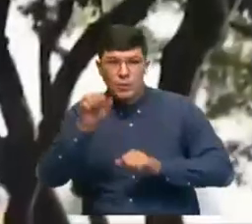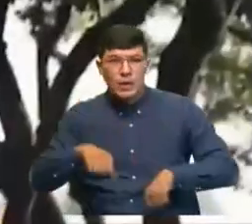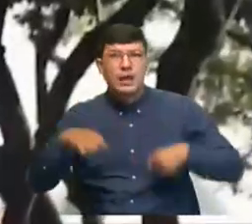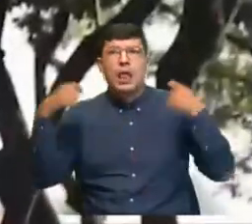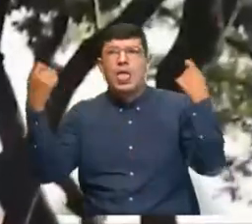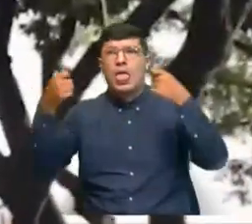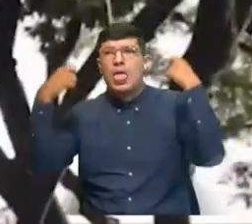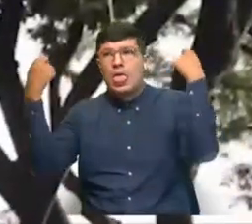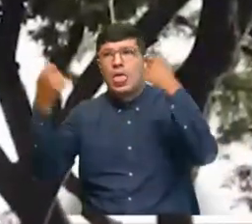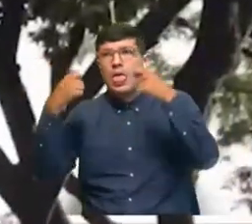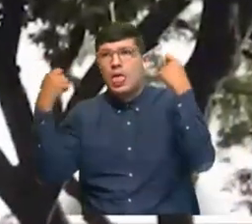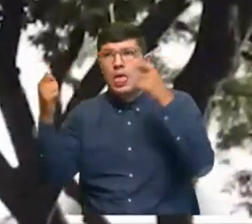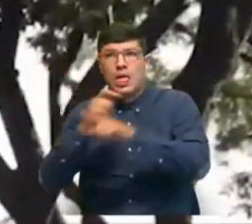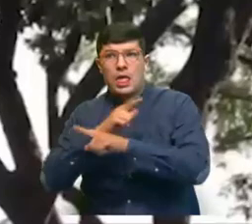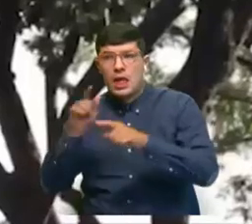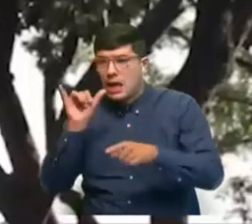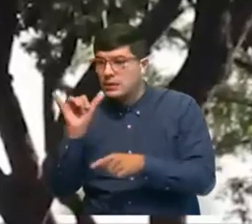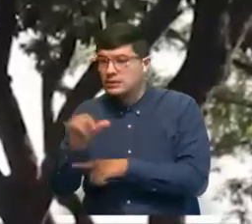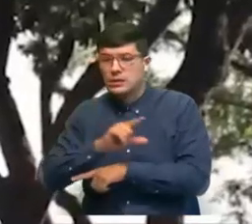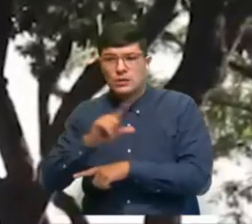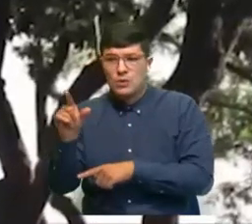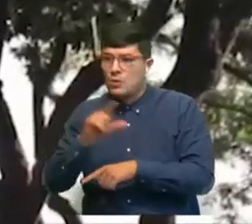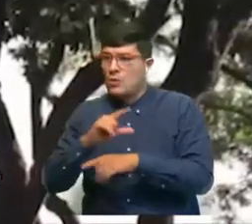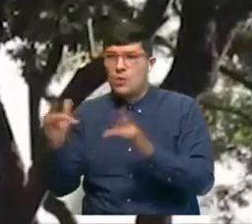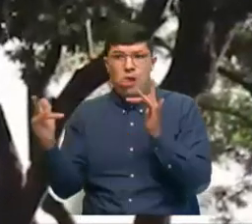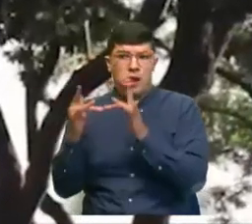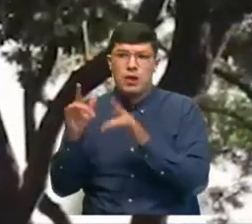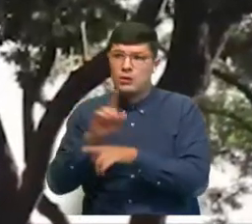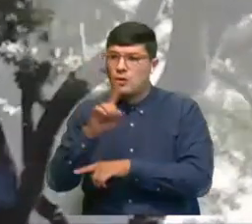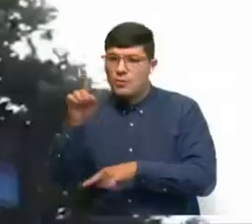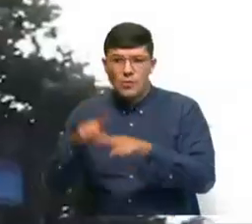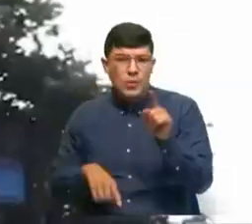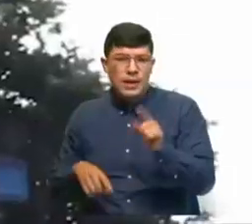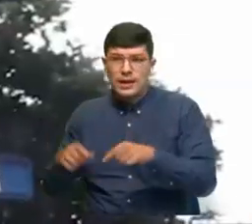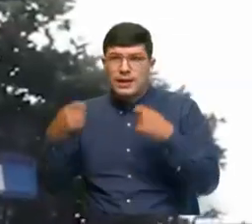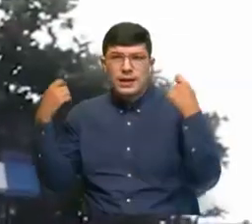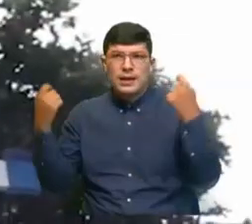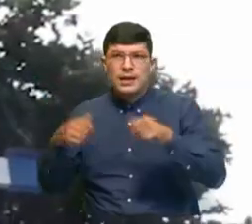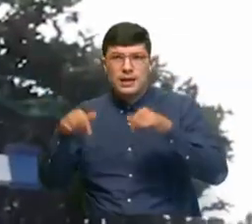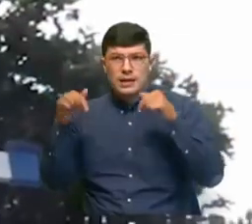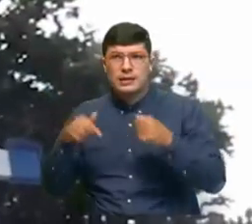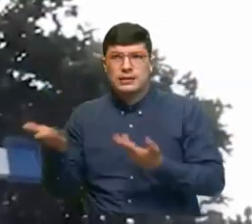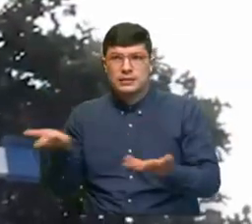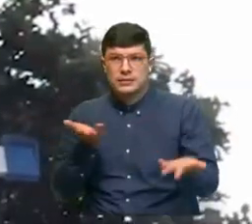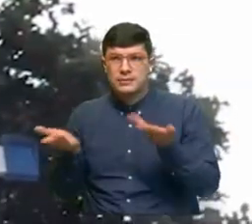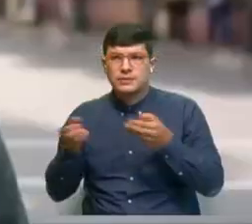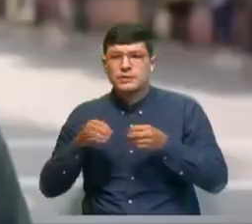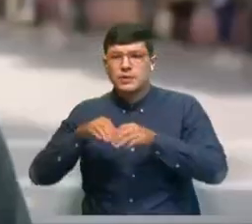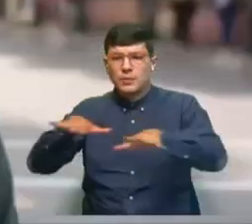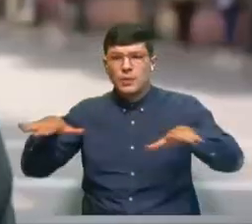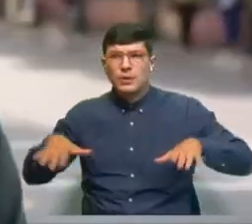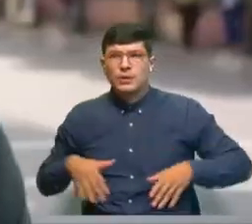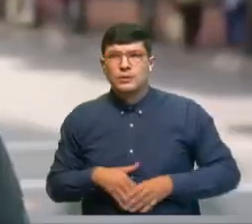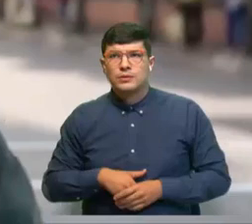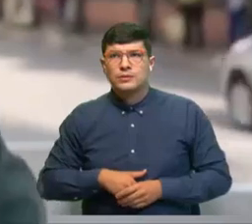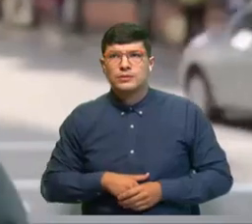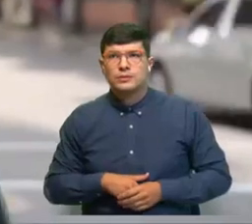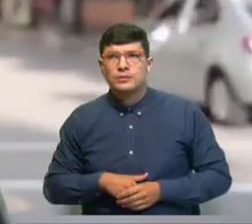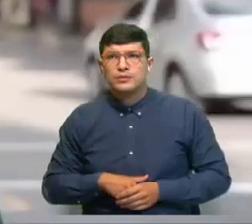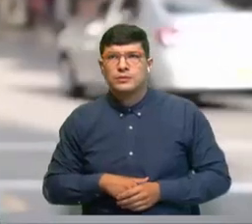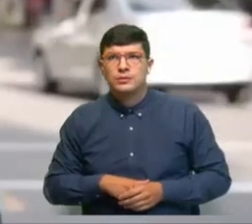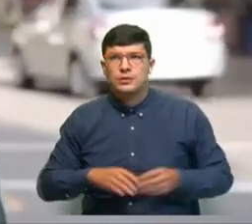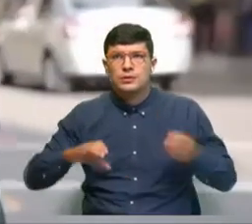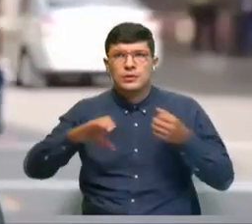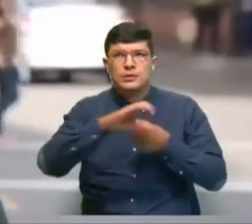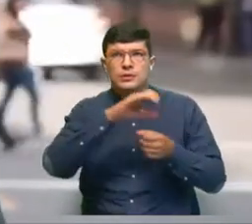campaña política, y eso no hace parte ni debe ser del talante de servidores públicos. Los ciudadanos,